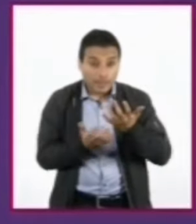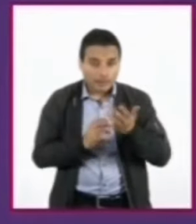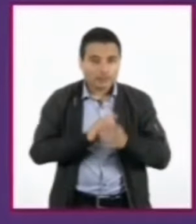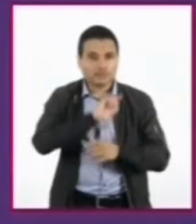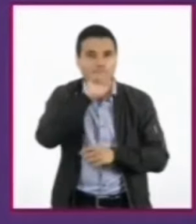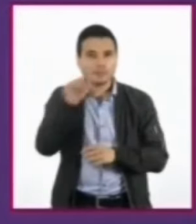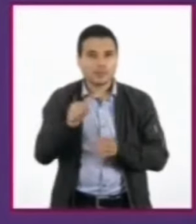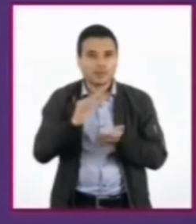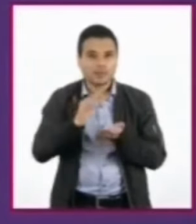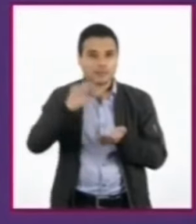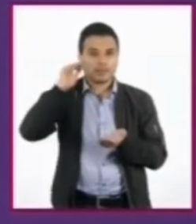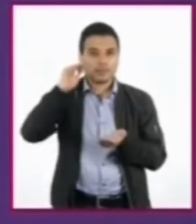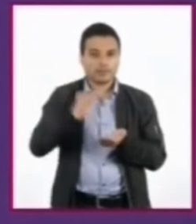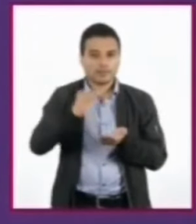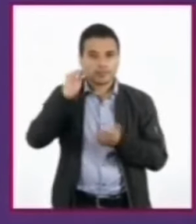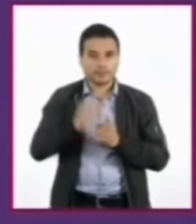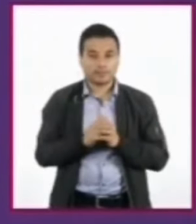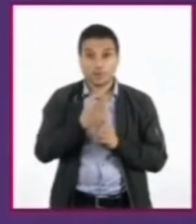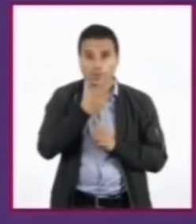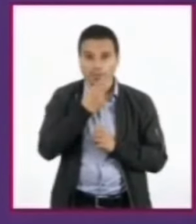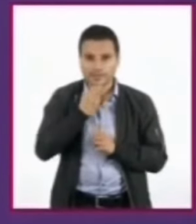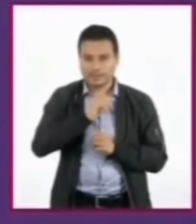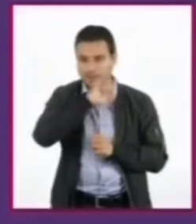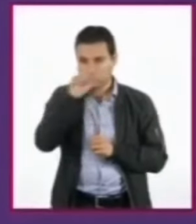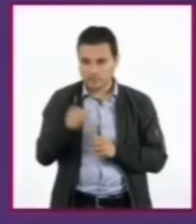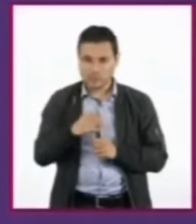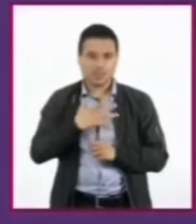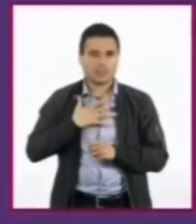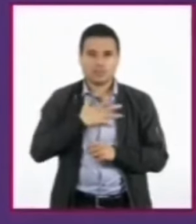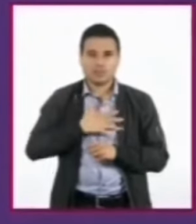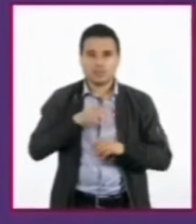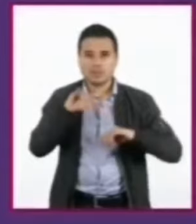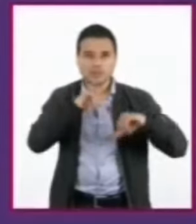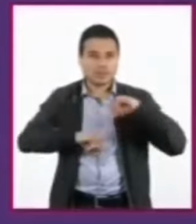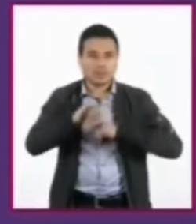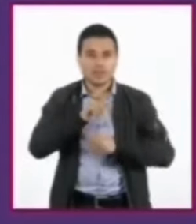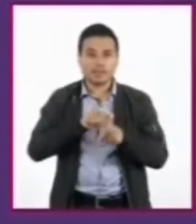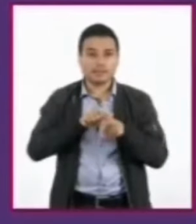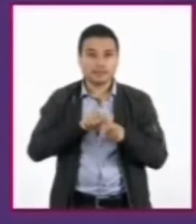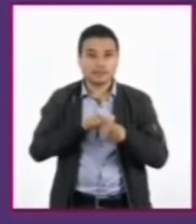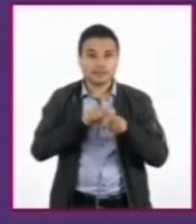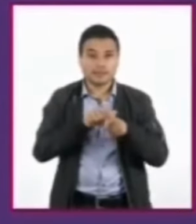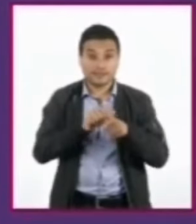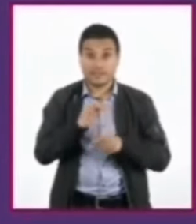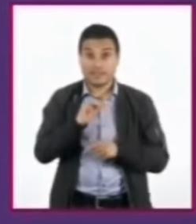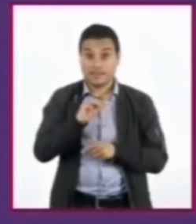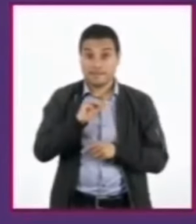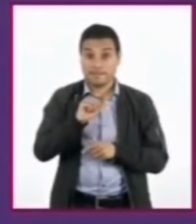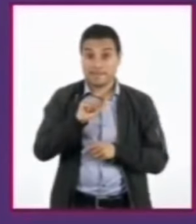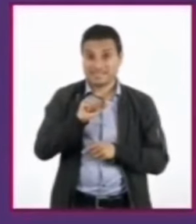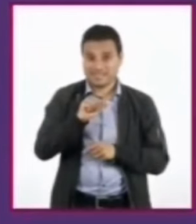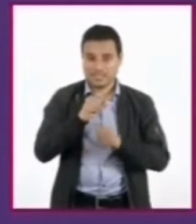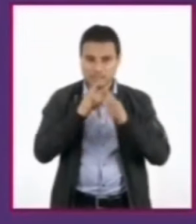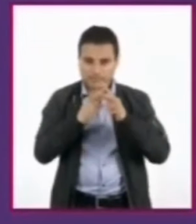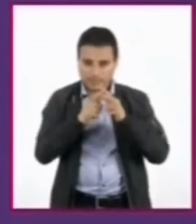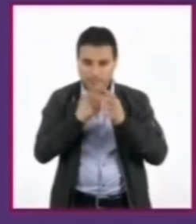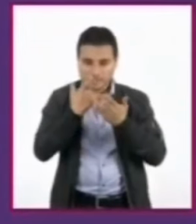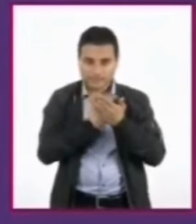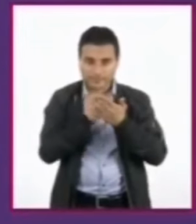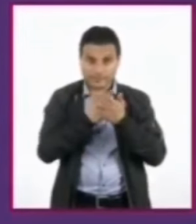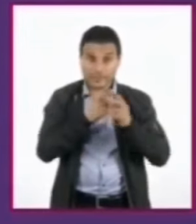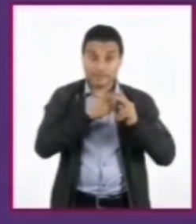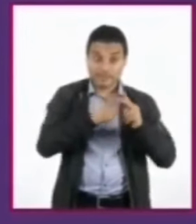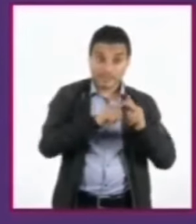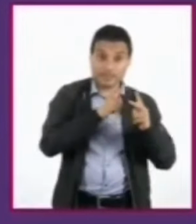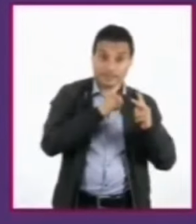mercurio. Lavoisier realizaría muchos otros experimentos en los que mediría la masa de las sustancias, antes y después